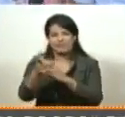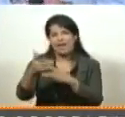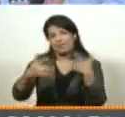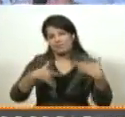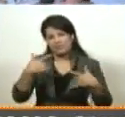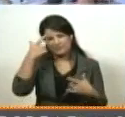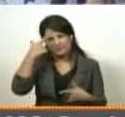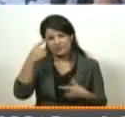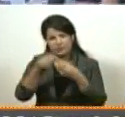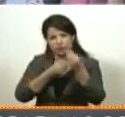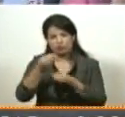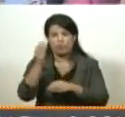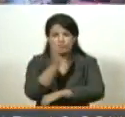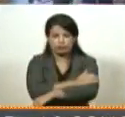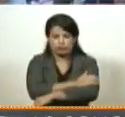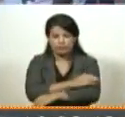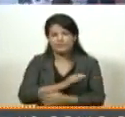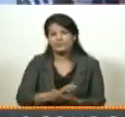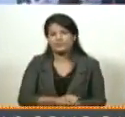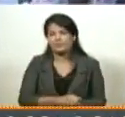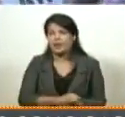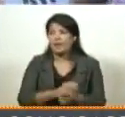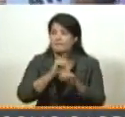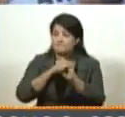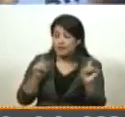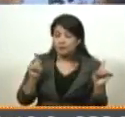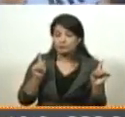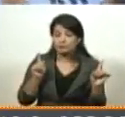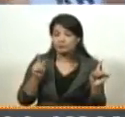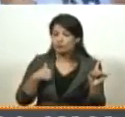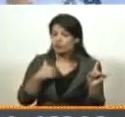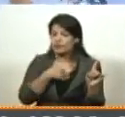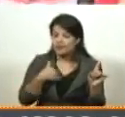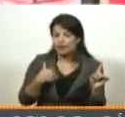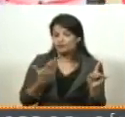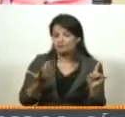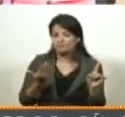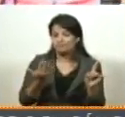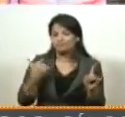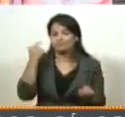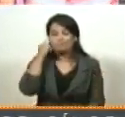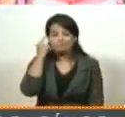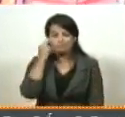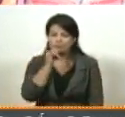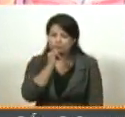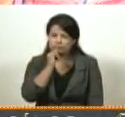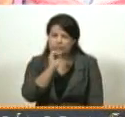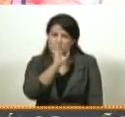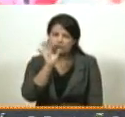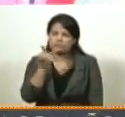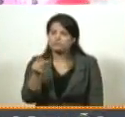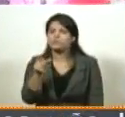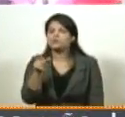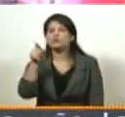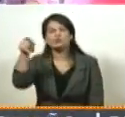que está desarrollando la oposición. Sin embargo, quisiéramos saber cuál es el mensaje y la